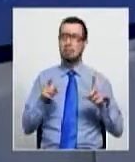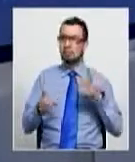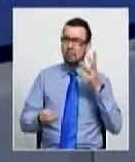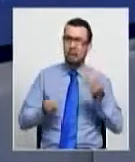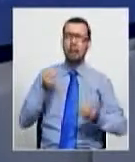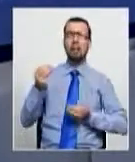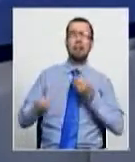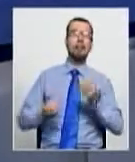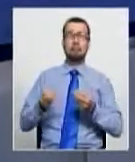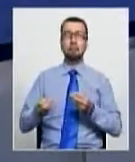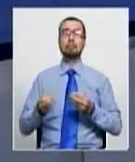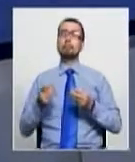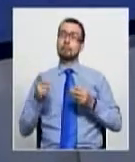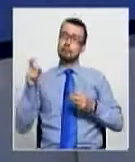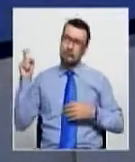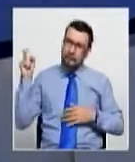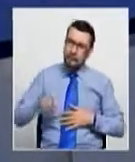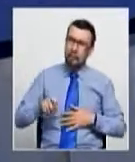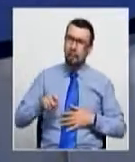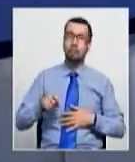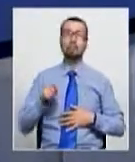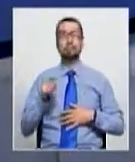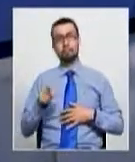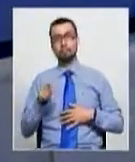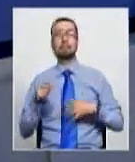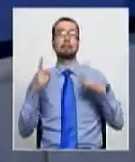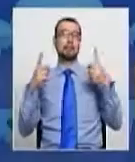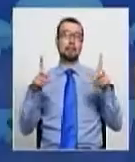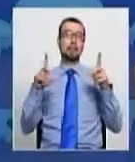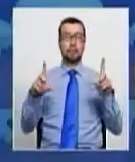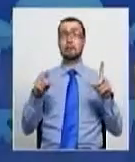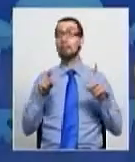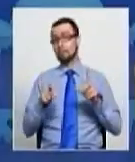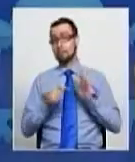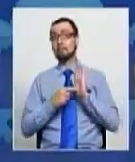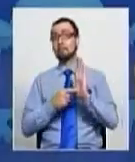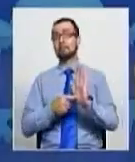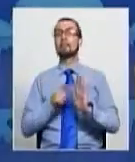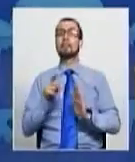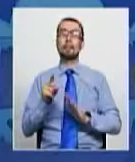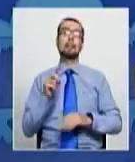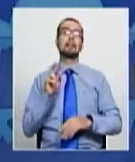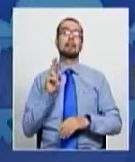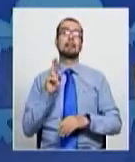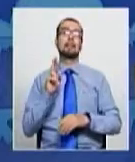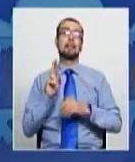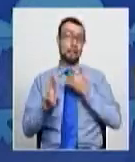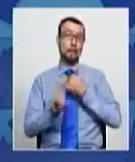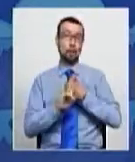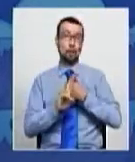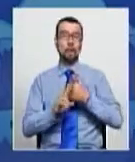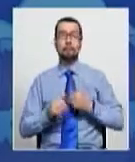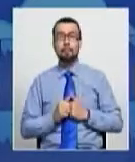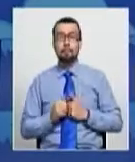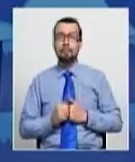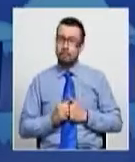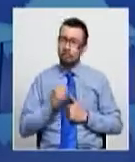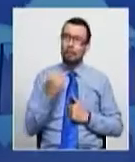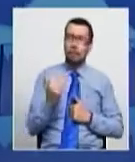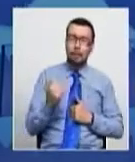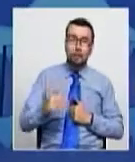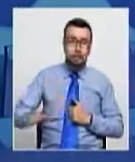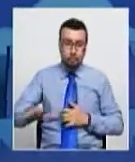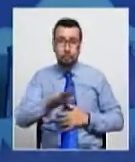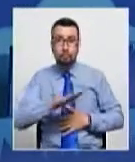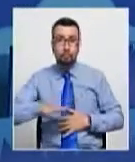haciendo y sobre debería ser nuestra televisión la televisión regional este espacio se preocupa por